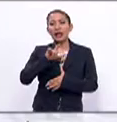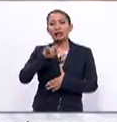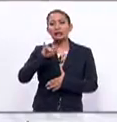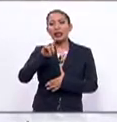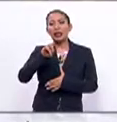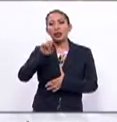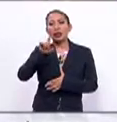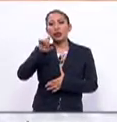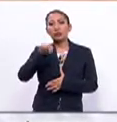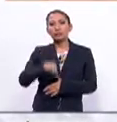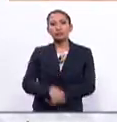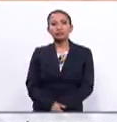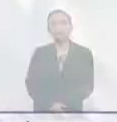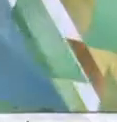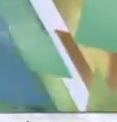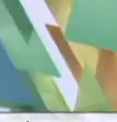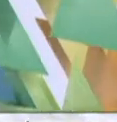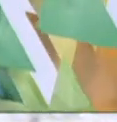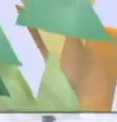al Día, Elis de León.